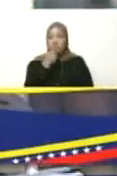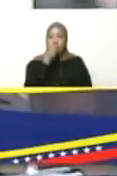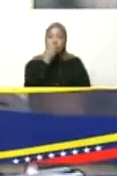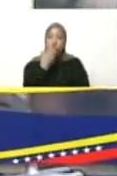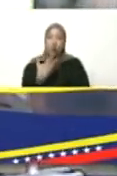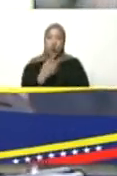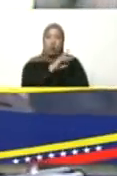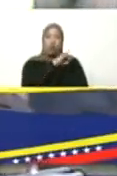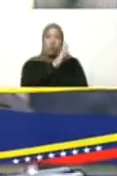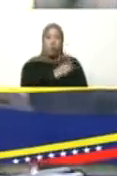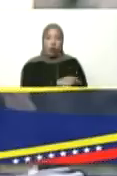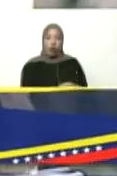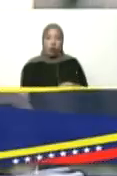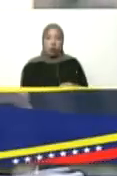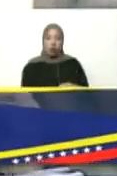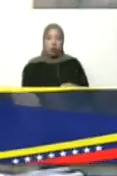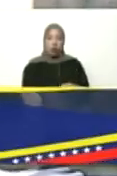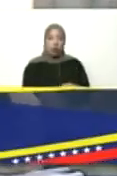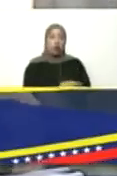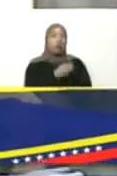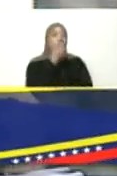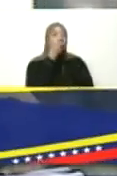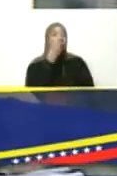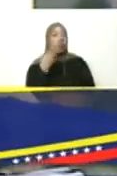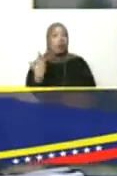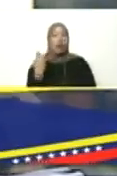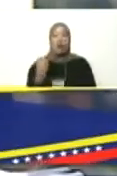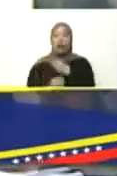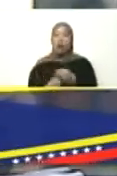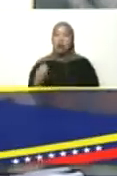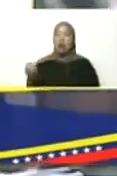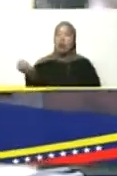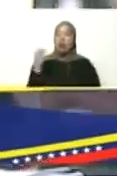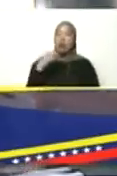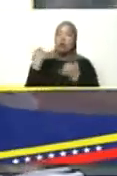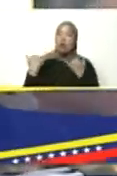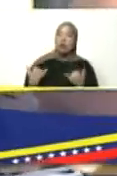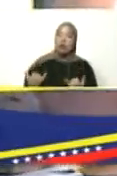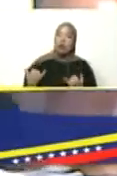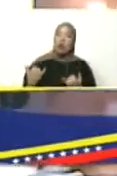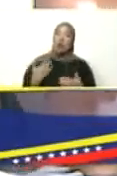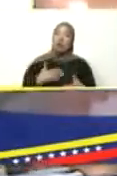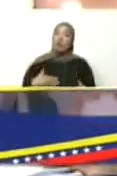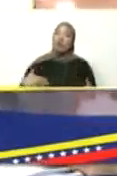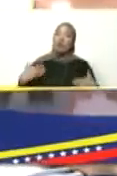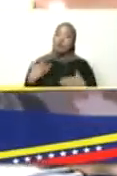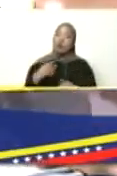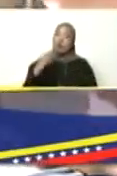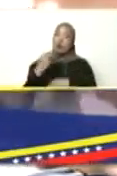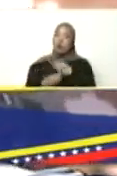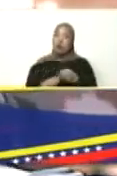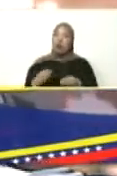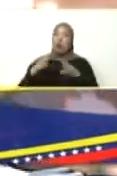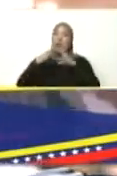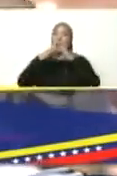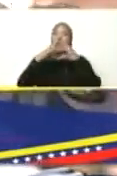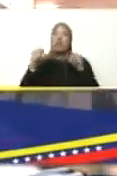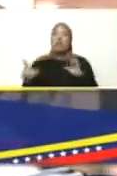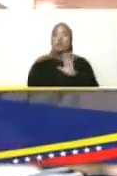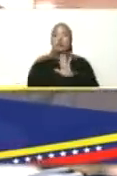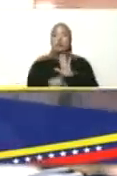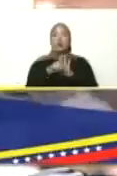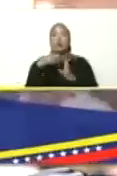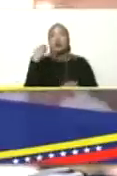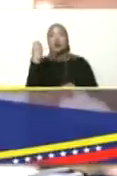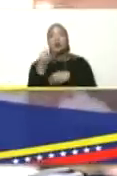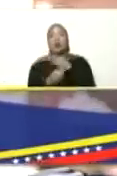tan poderosa, que con la experiencia que hemos acumulado, estamos en condiciones de agarrar todas esas leyes y hacerle